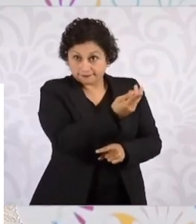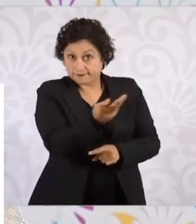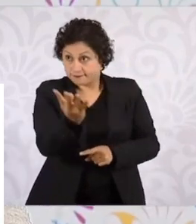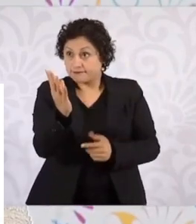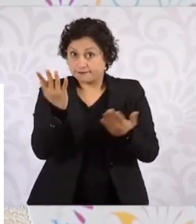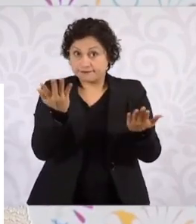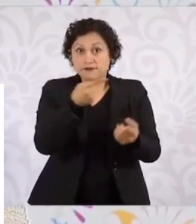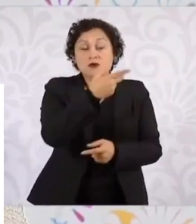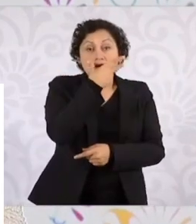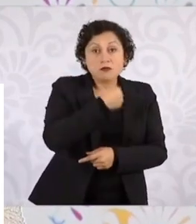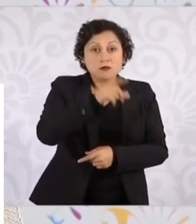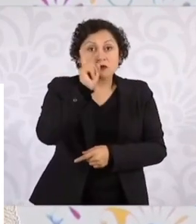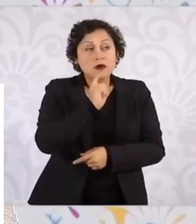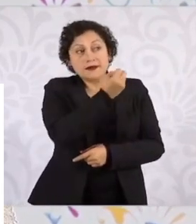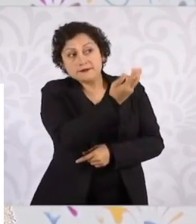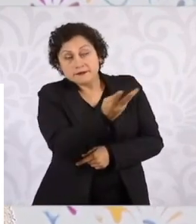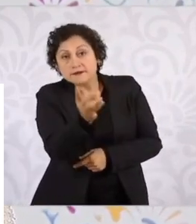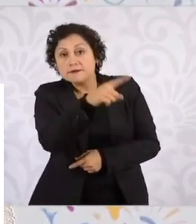ellas,